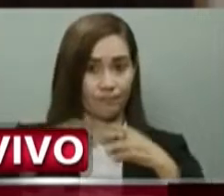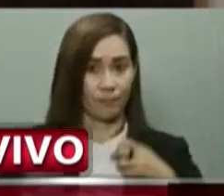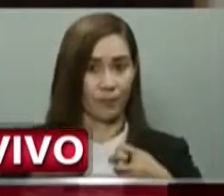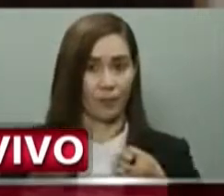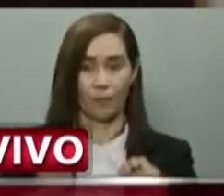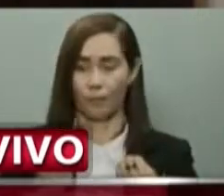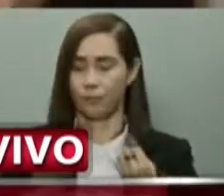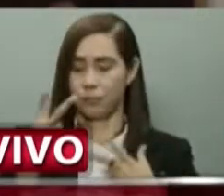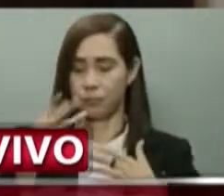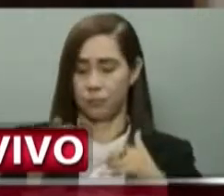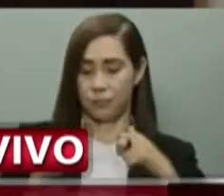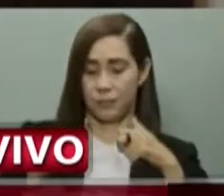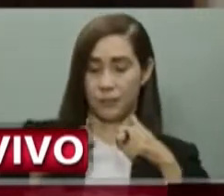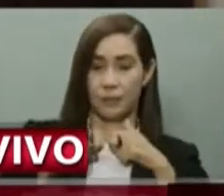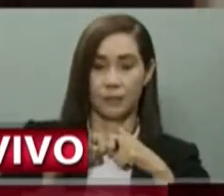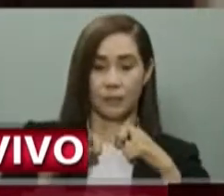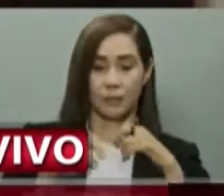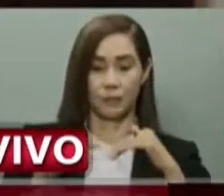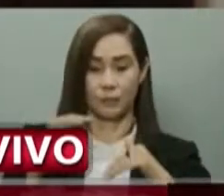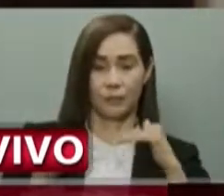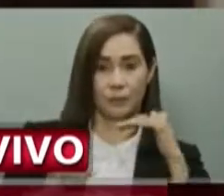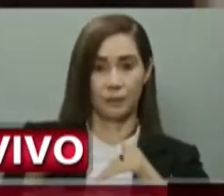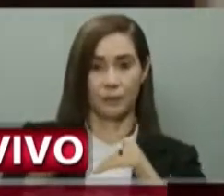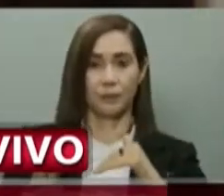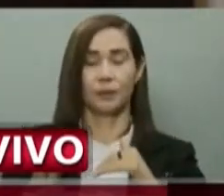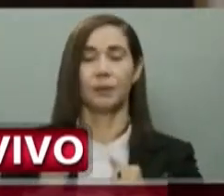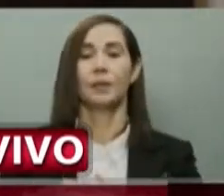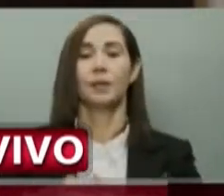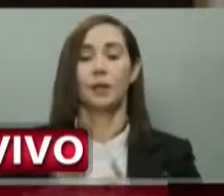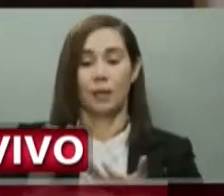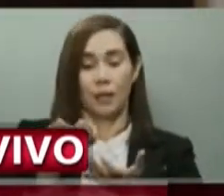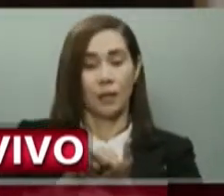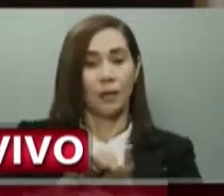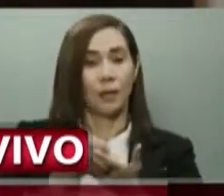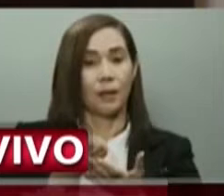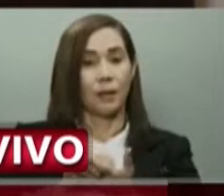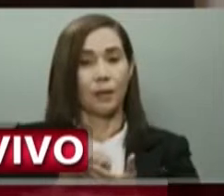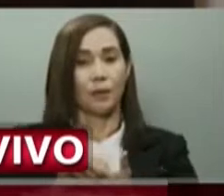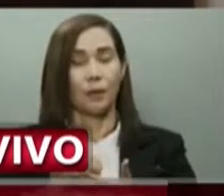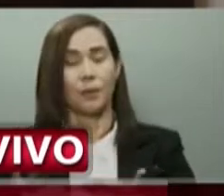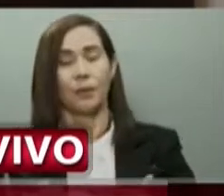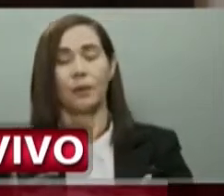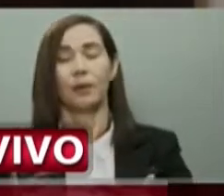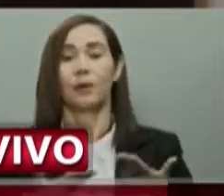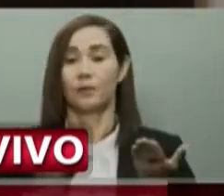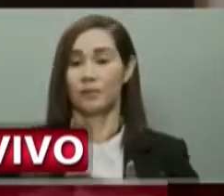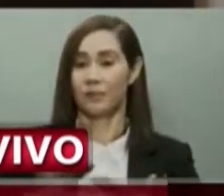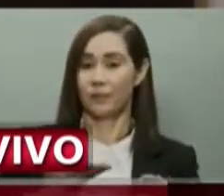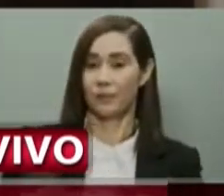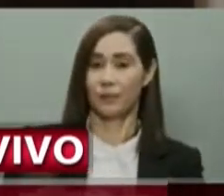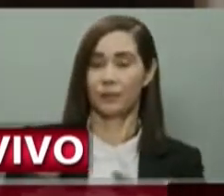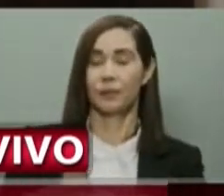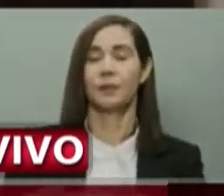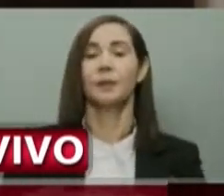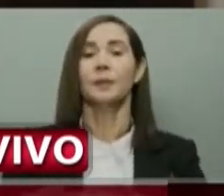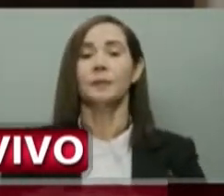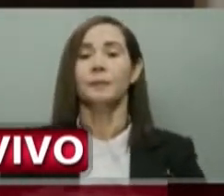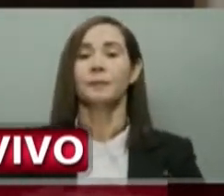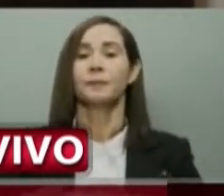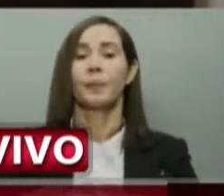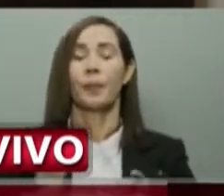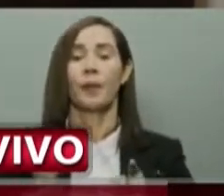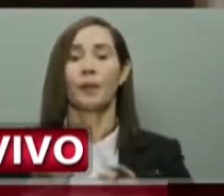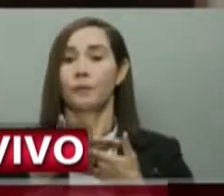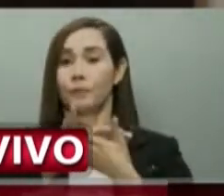verdadera distorsión en términos económicos, en los suministros, la carestía